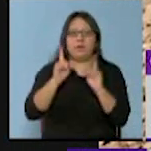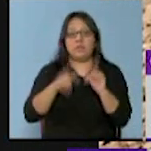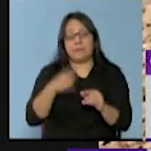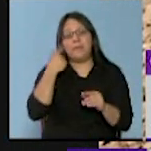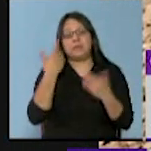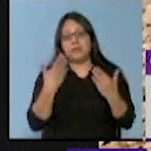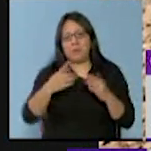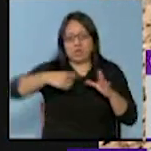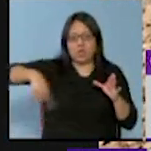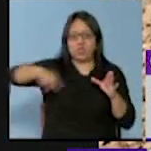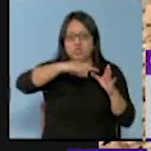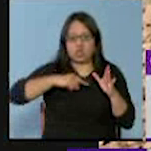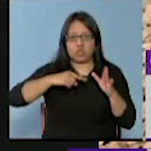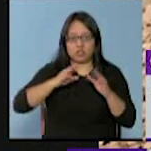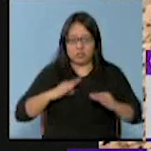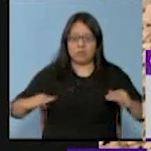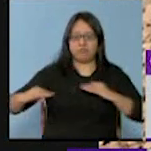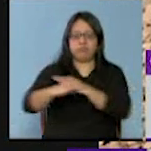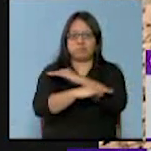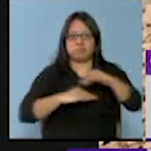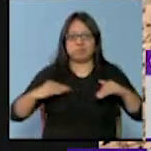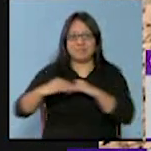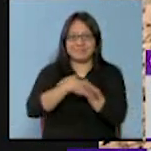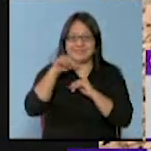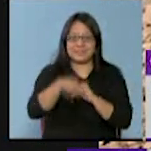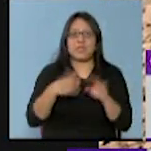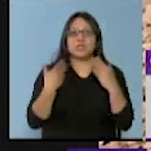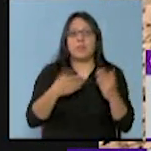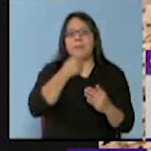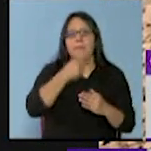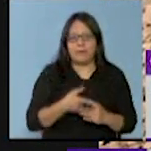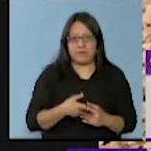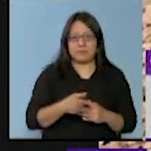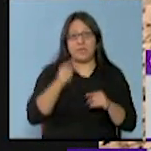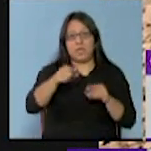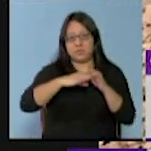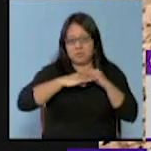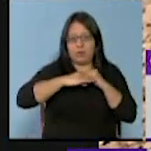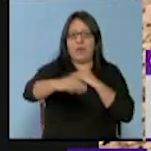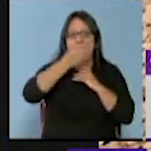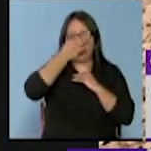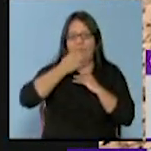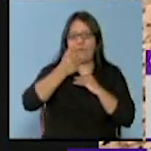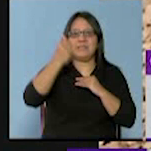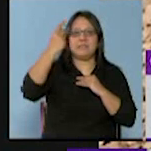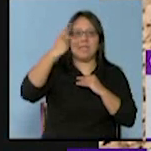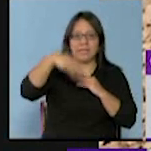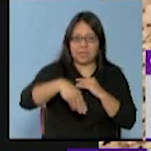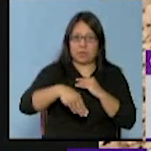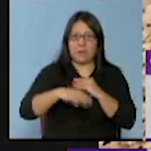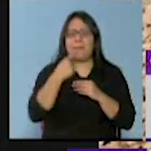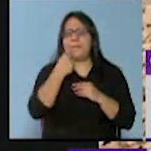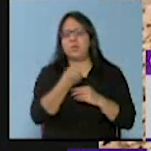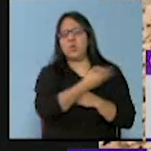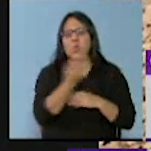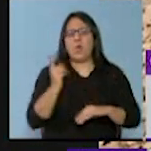de rotondas y otros trabajos que va a hacer a lo largo de esta extensión de unos 26 kilómetros. ¿Cuánto va a llevar la